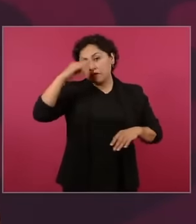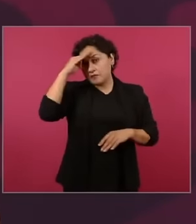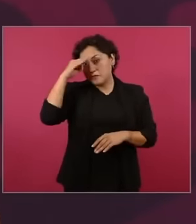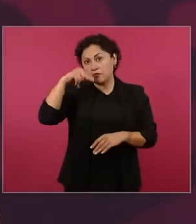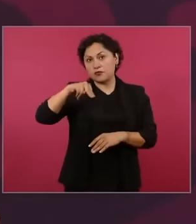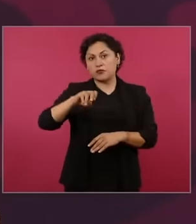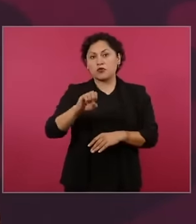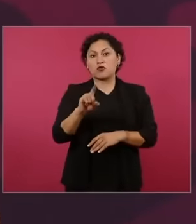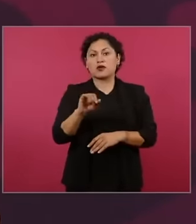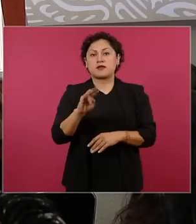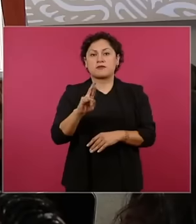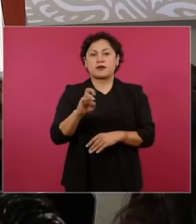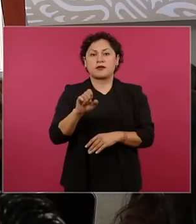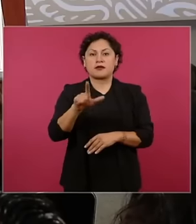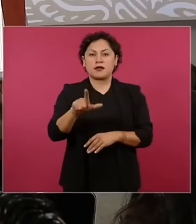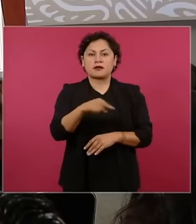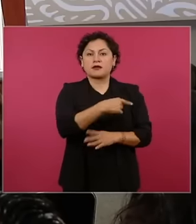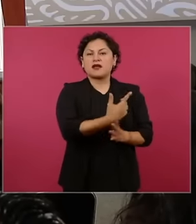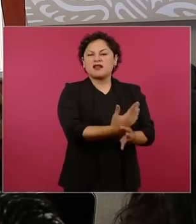aunque es muy hipócrita